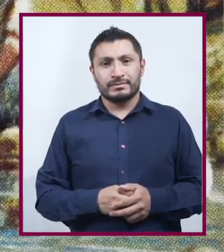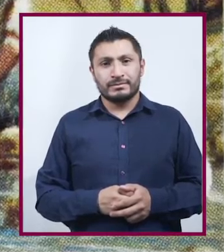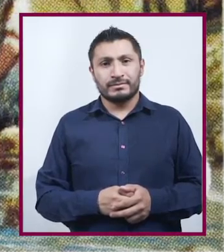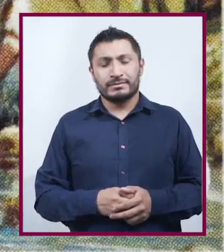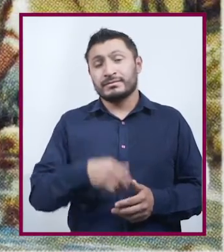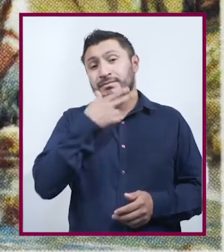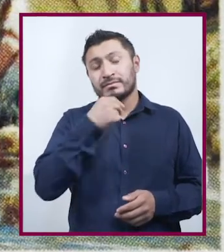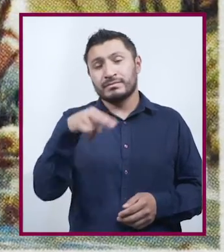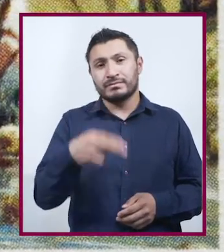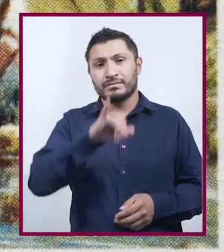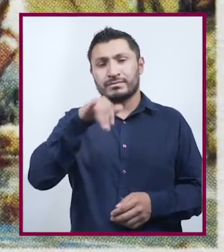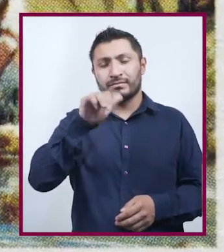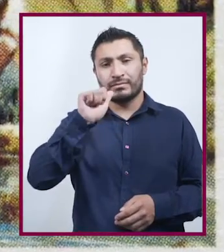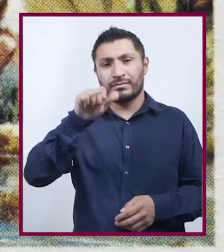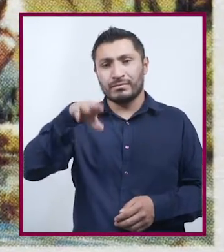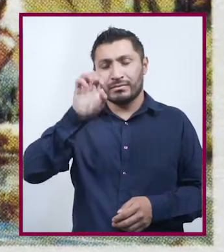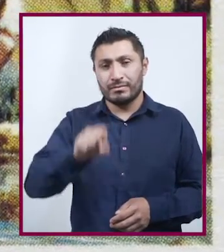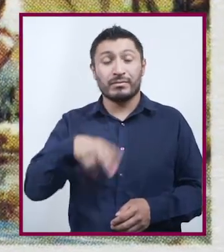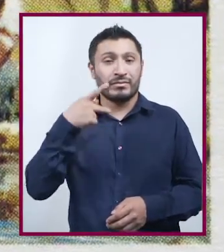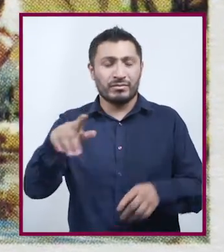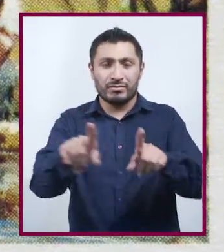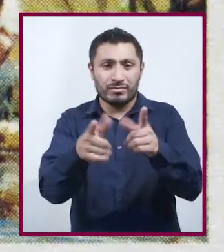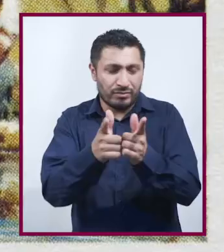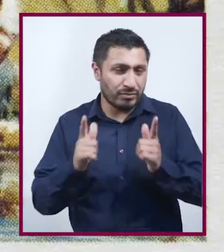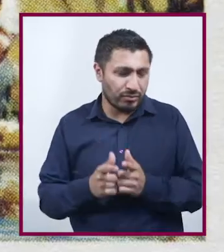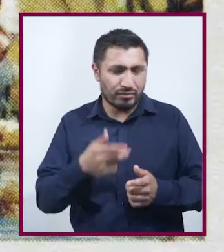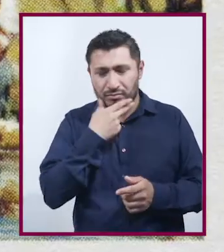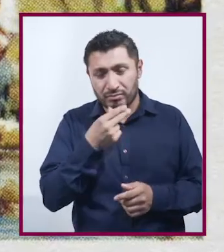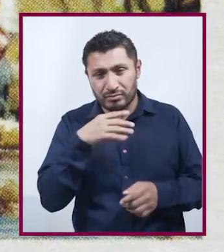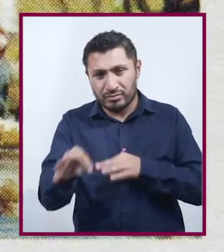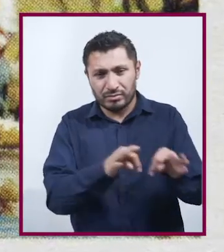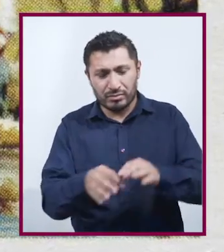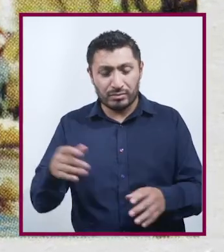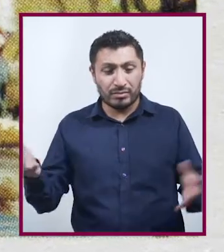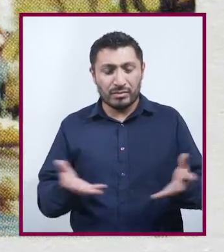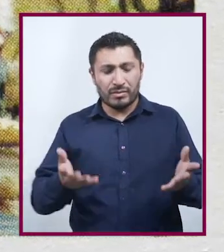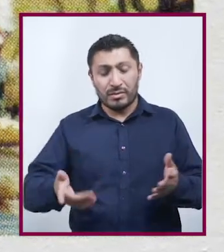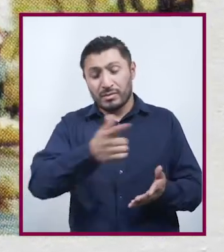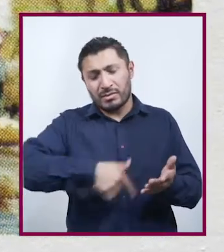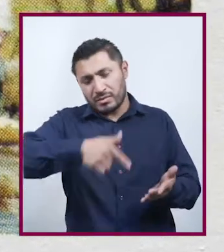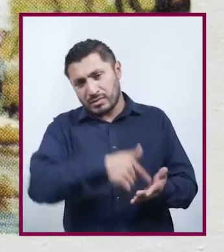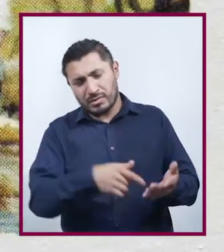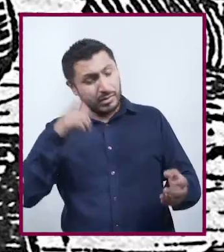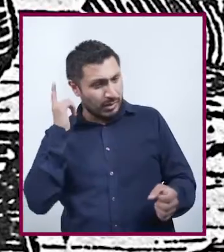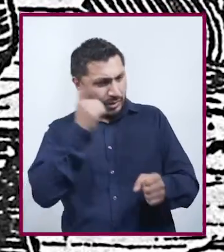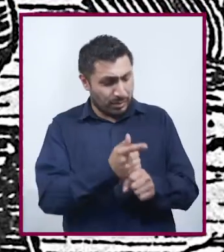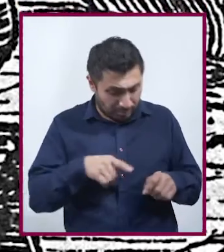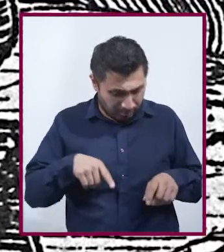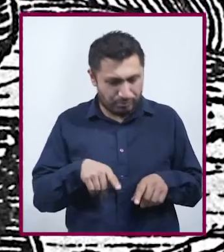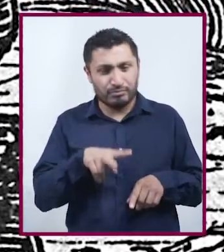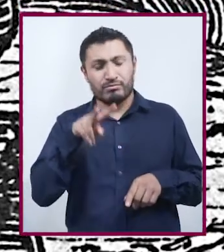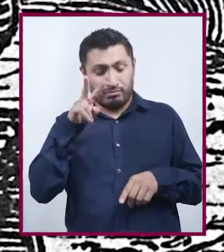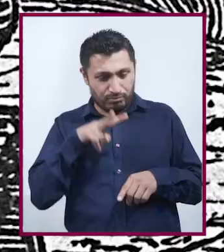Un capataz llamado James Marshall y sus hombres trabajaban en la construcción de un aserradero cuando encontraron junto a sus